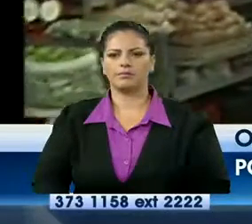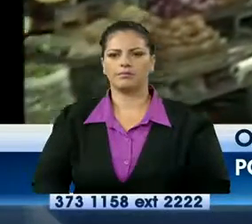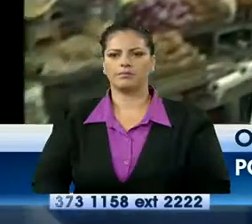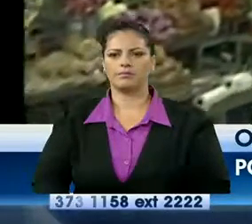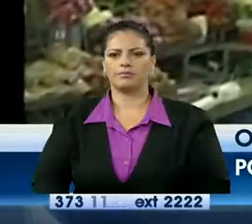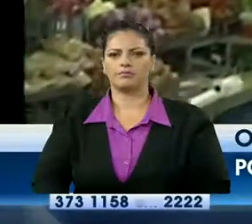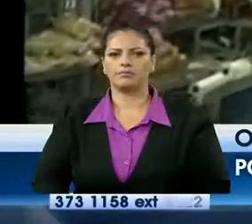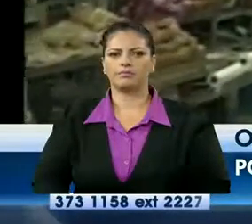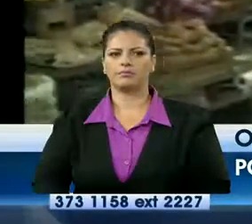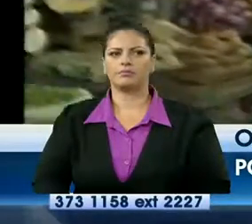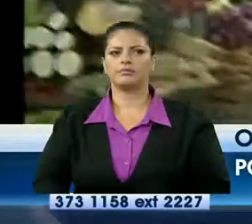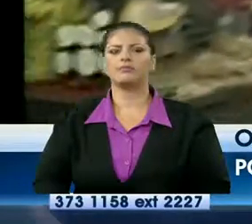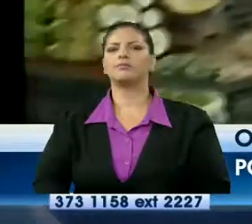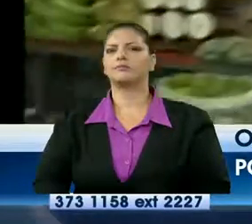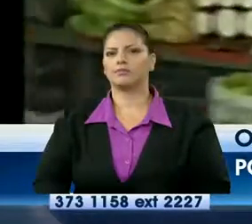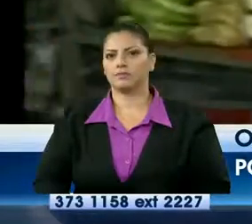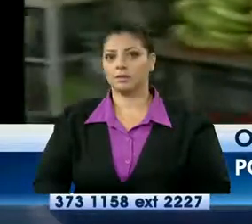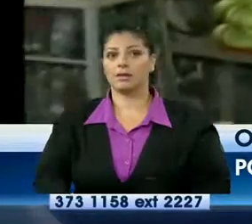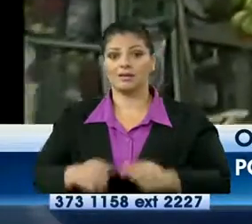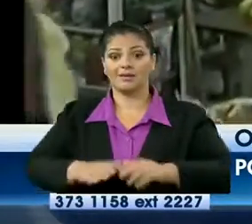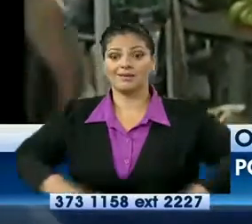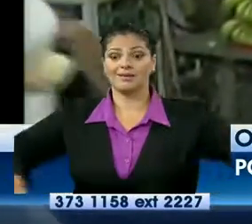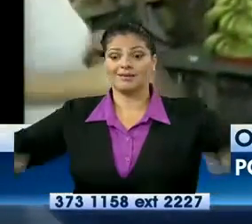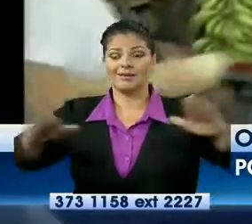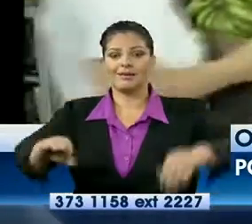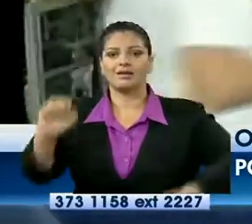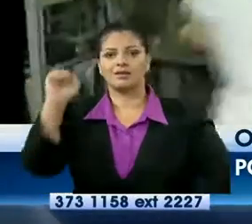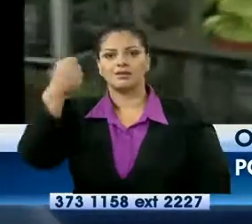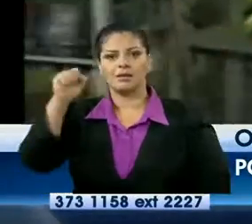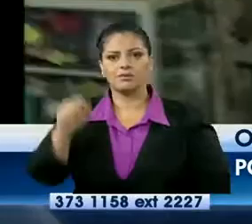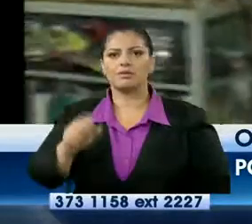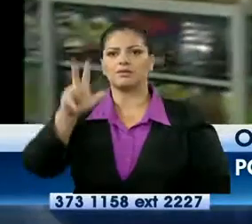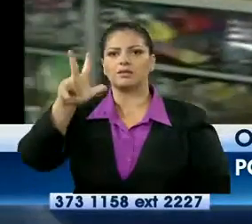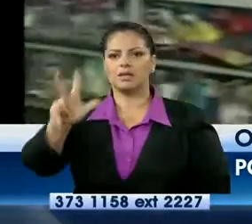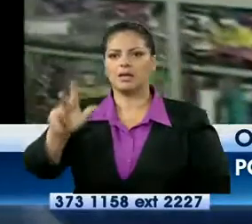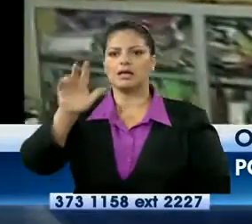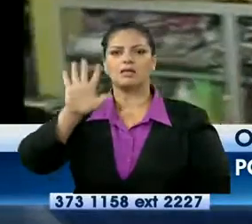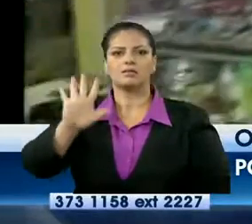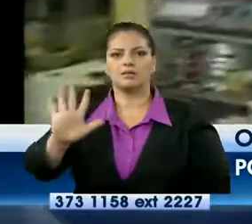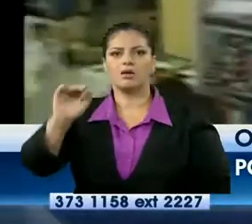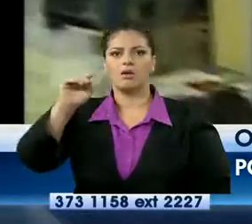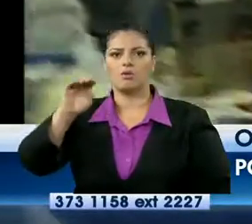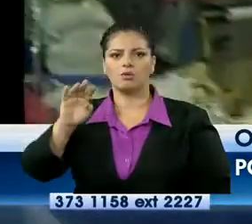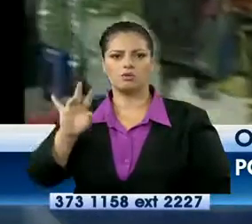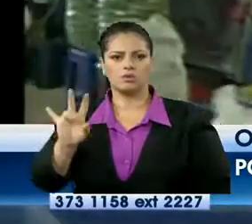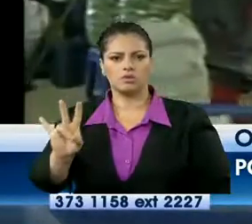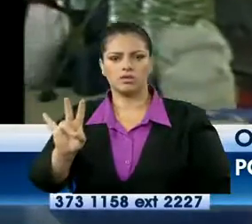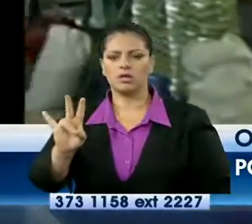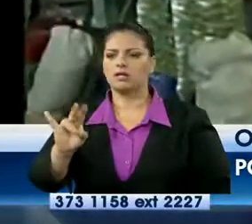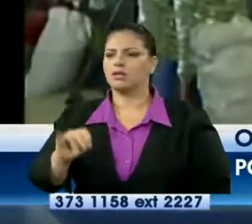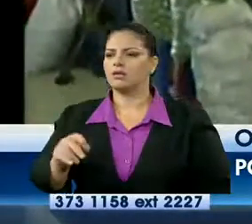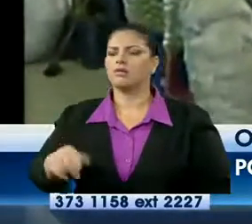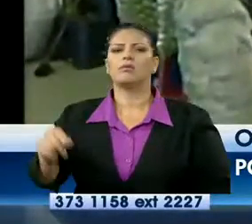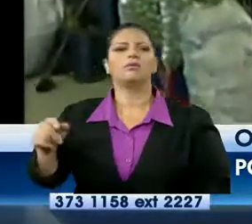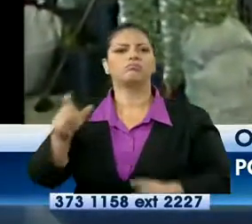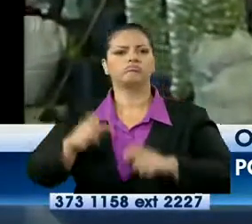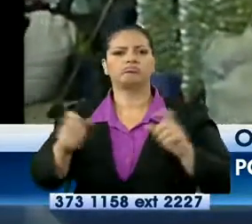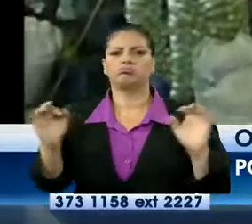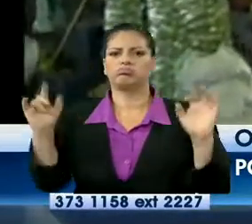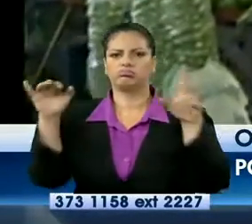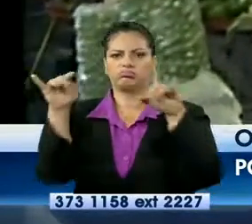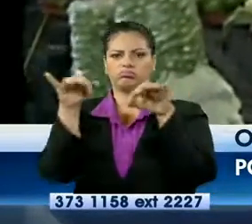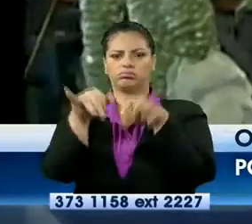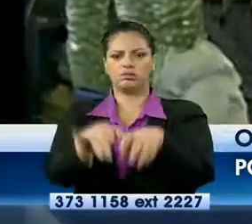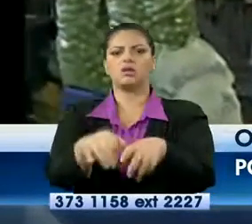Sauces 3, Sauces 4, Sauces 5, Sauces 6, Sauces 7, que son los sauces que